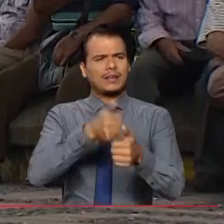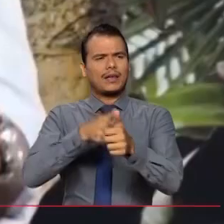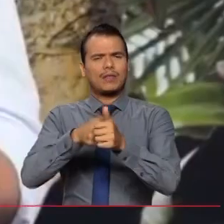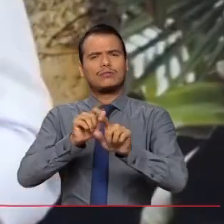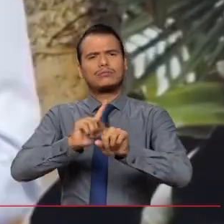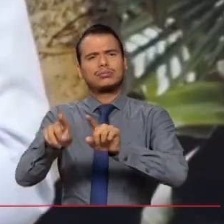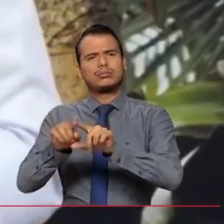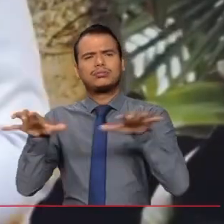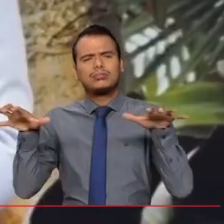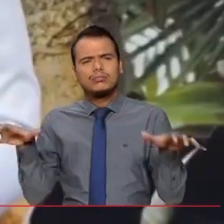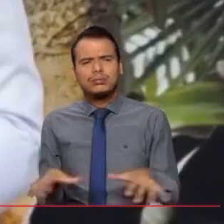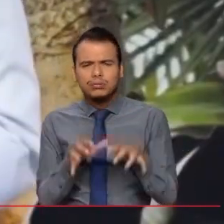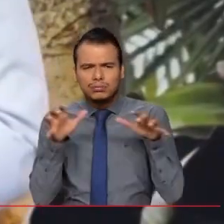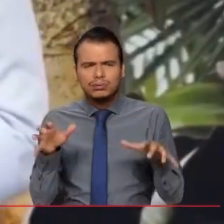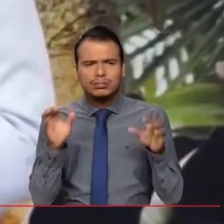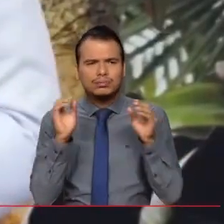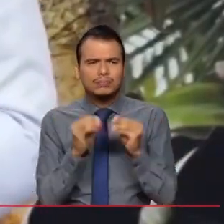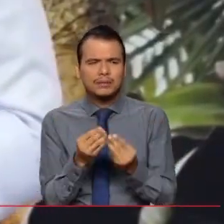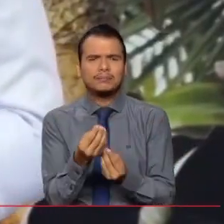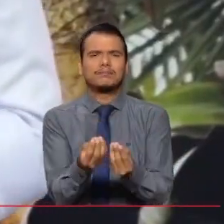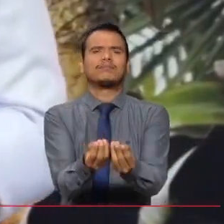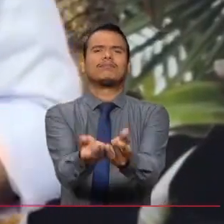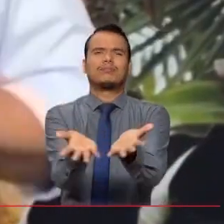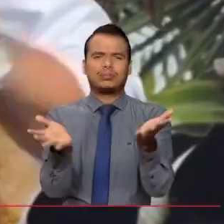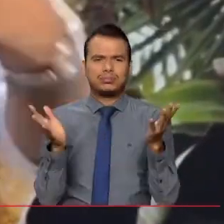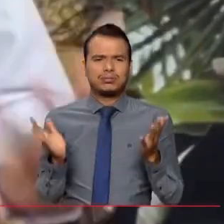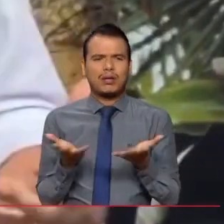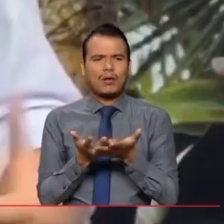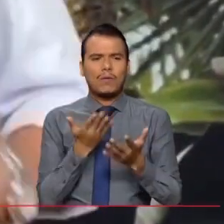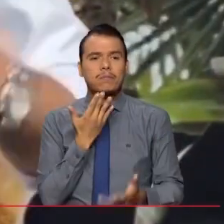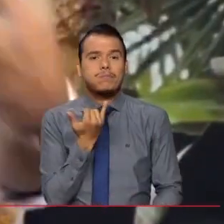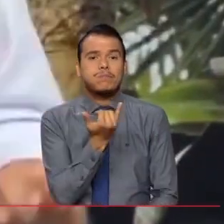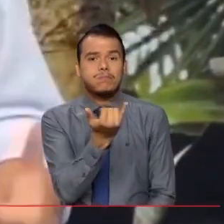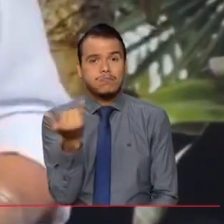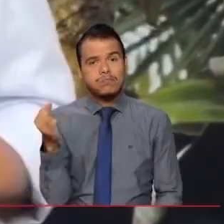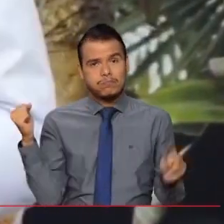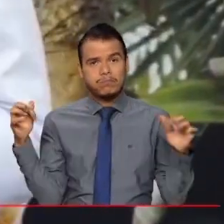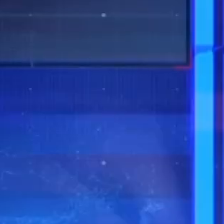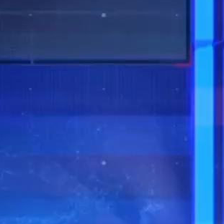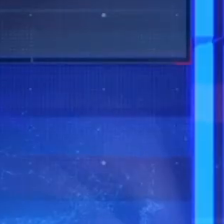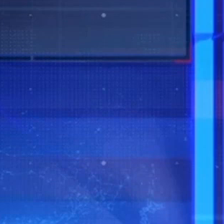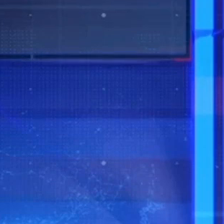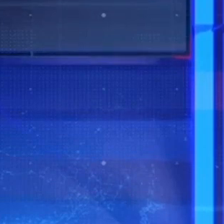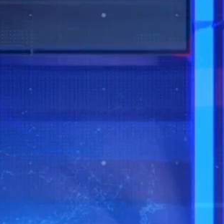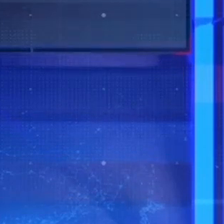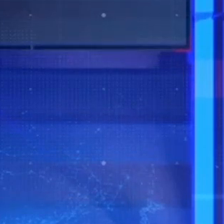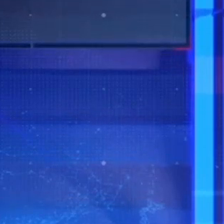actividades distintas que podrán disfrutar en compañía de sus seres queridos, de su familia.